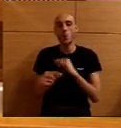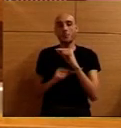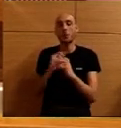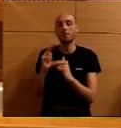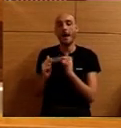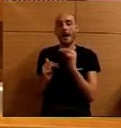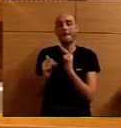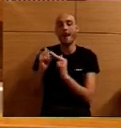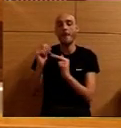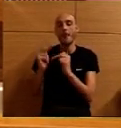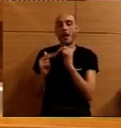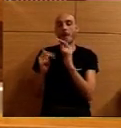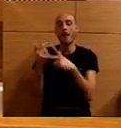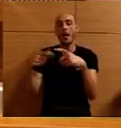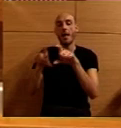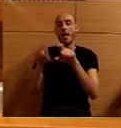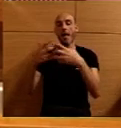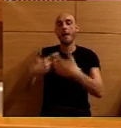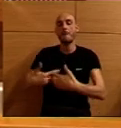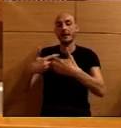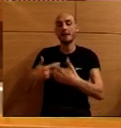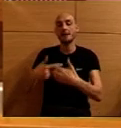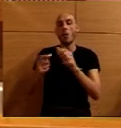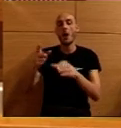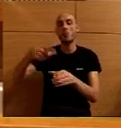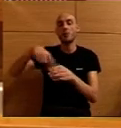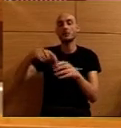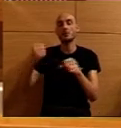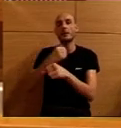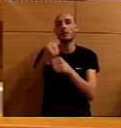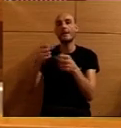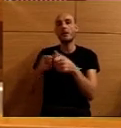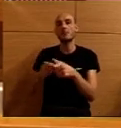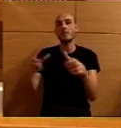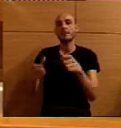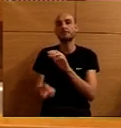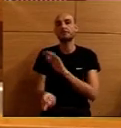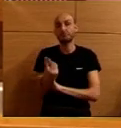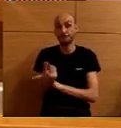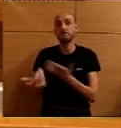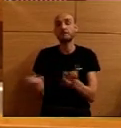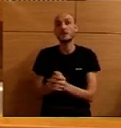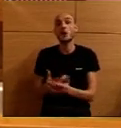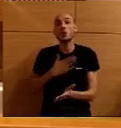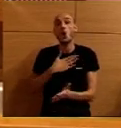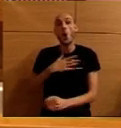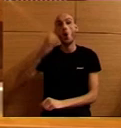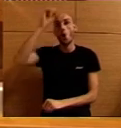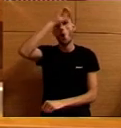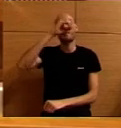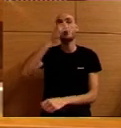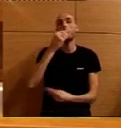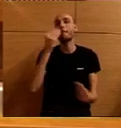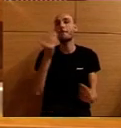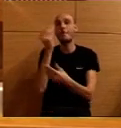esas empresas y es como han generado esos puestos de trabajo. Nosotros pensamos que es mejor, que es preferible que ese